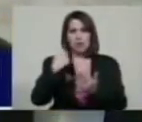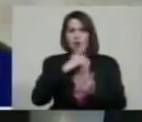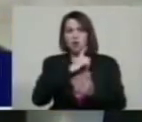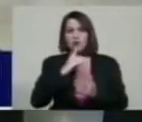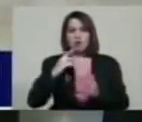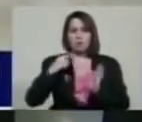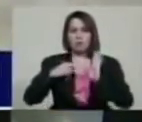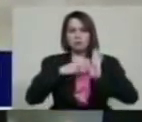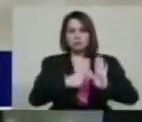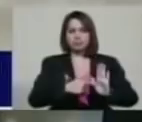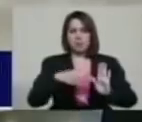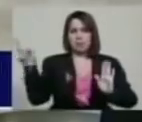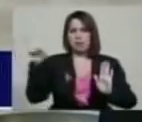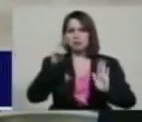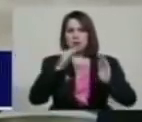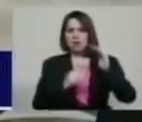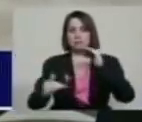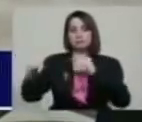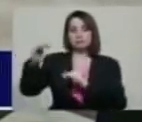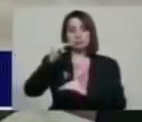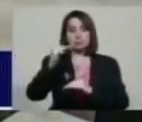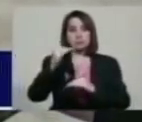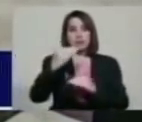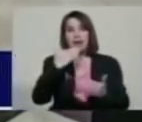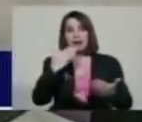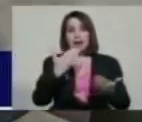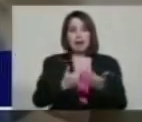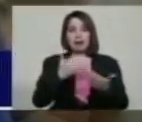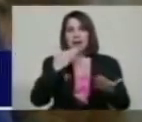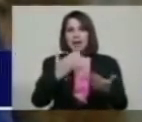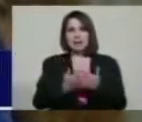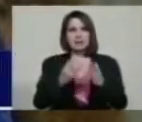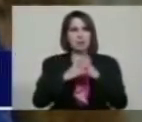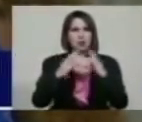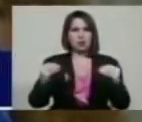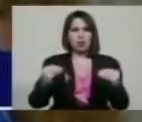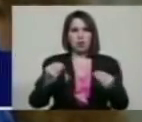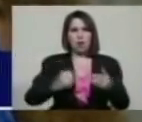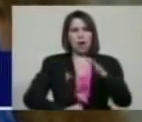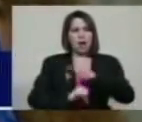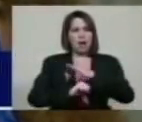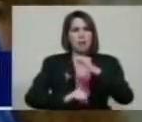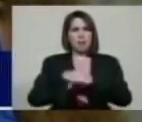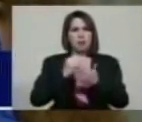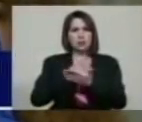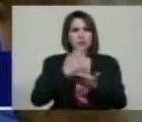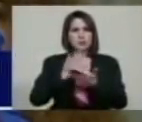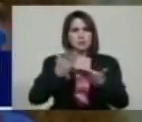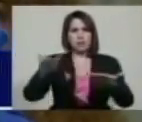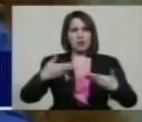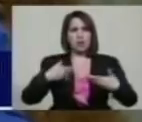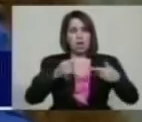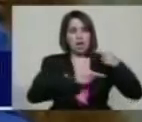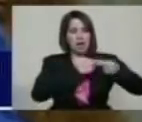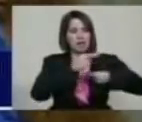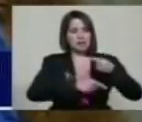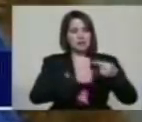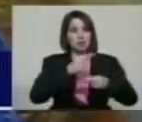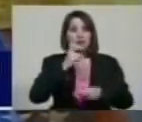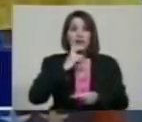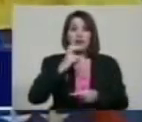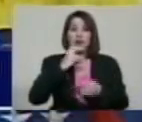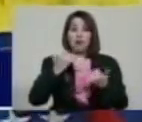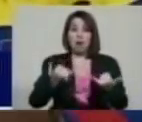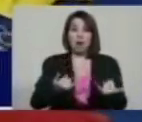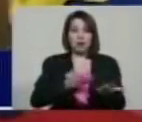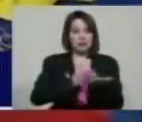en lo alto, y así fue. De verdad que muchas gracias por todo el apoyo que siempre nos dan, y bueno, esta es la generación de oro hoy en día que va a seguir